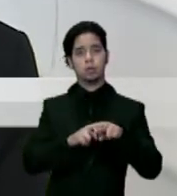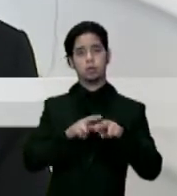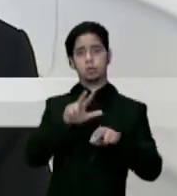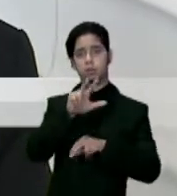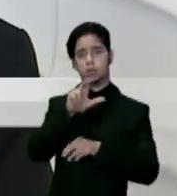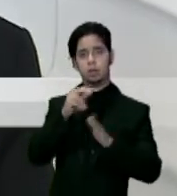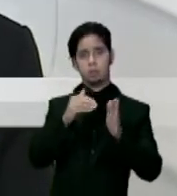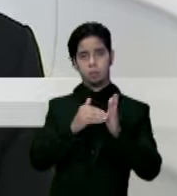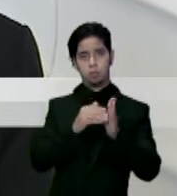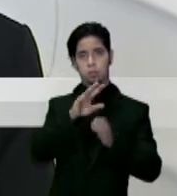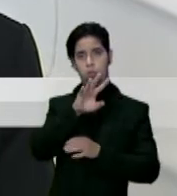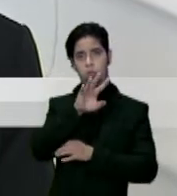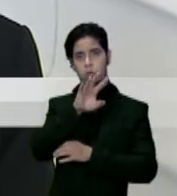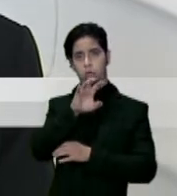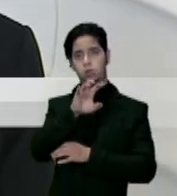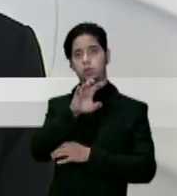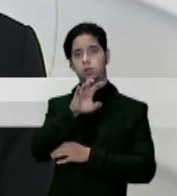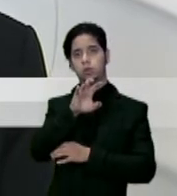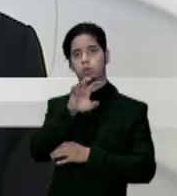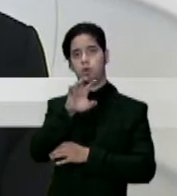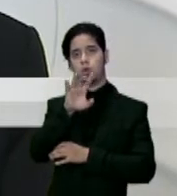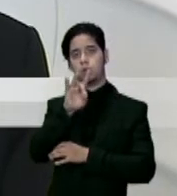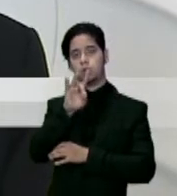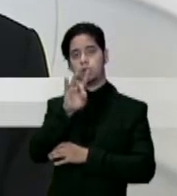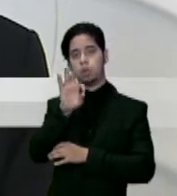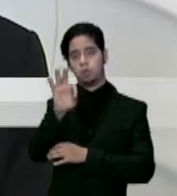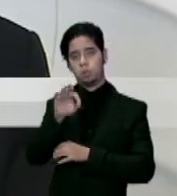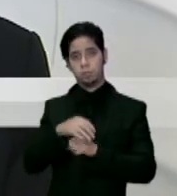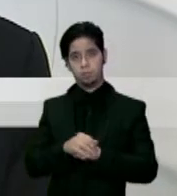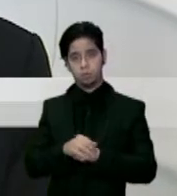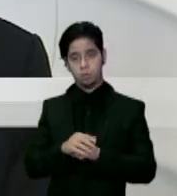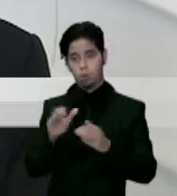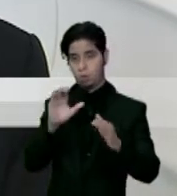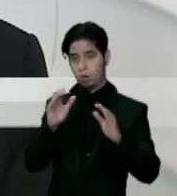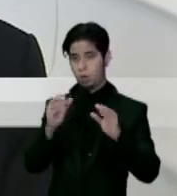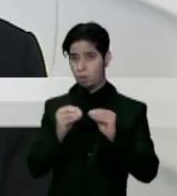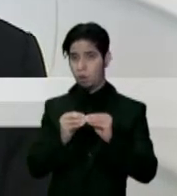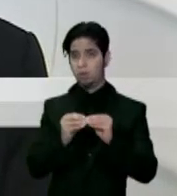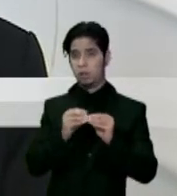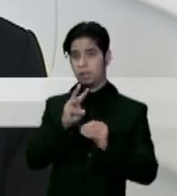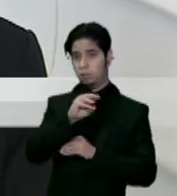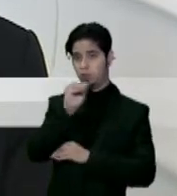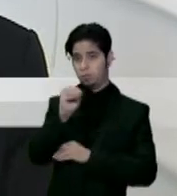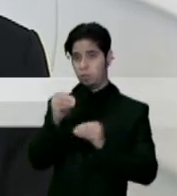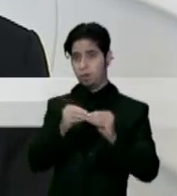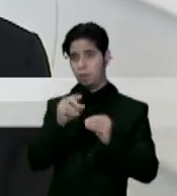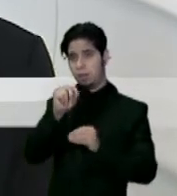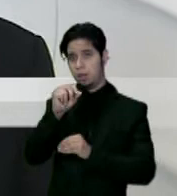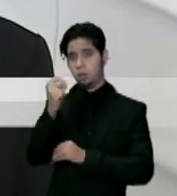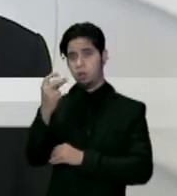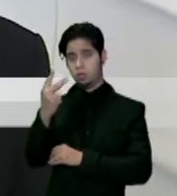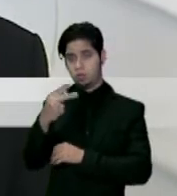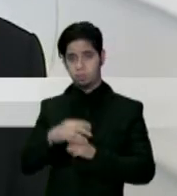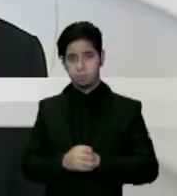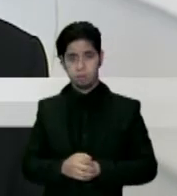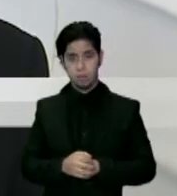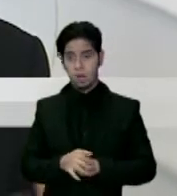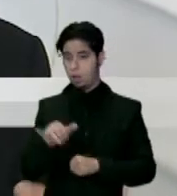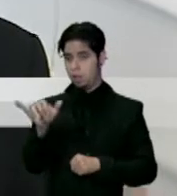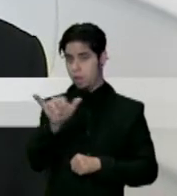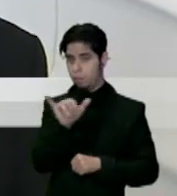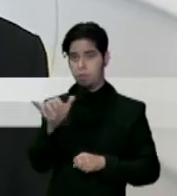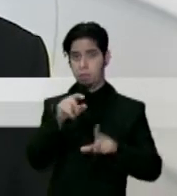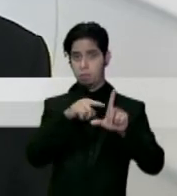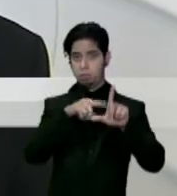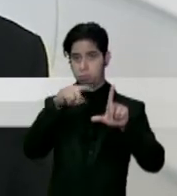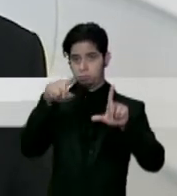2.489 en comparación con el 2012, un aumento de 6%. Y las mismas estadísticas, esto viene del negociado del Censo